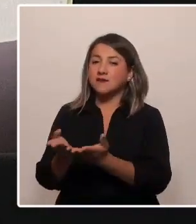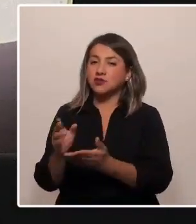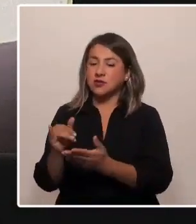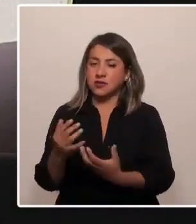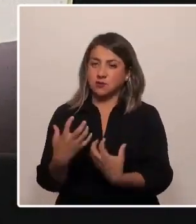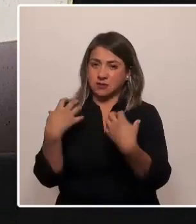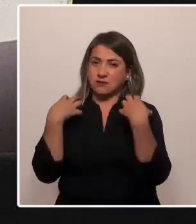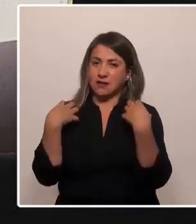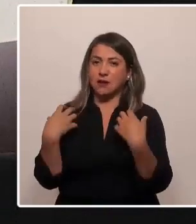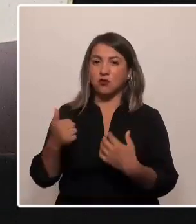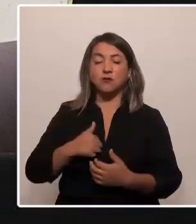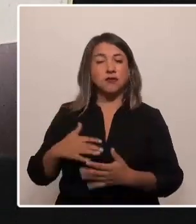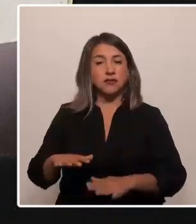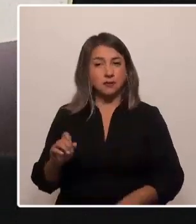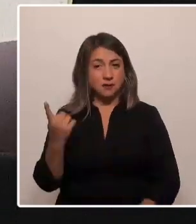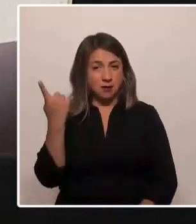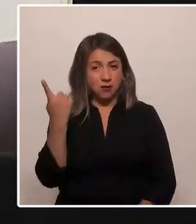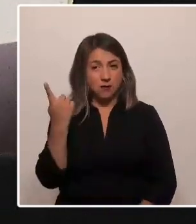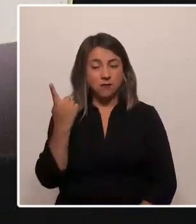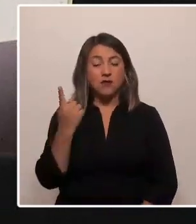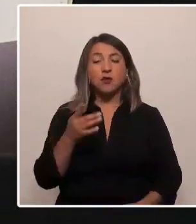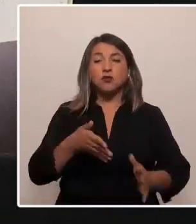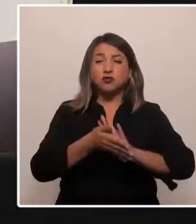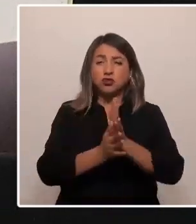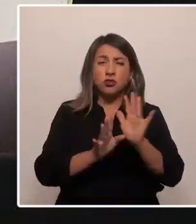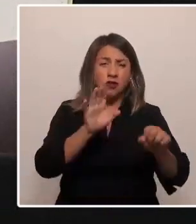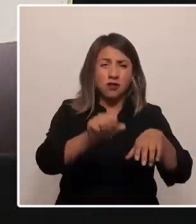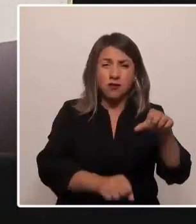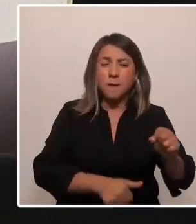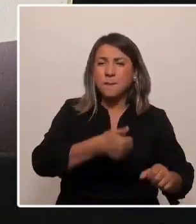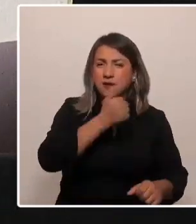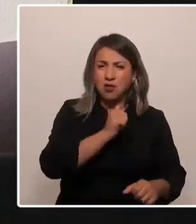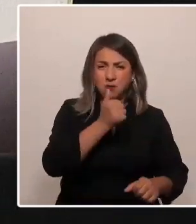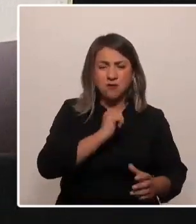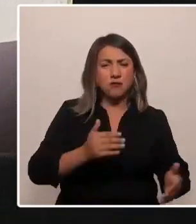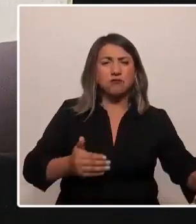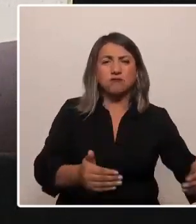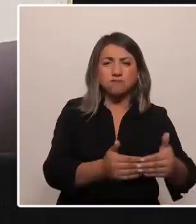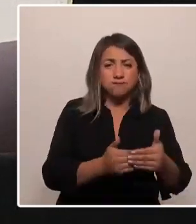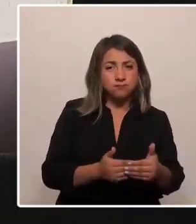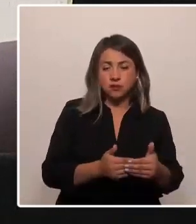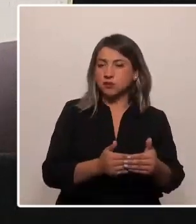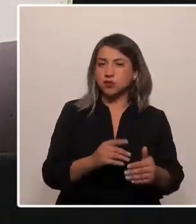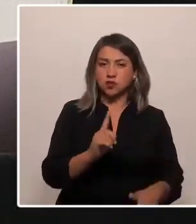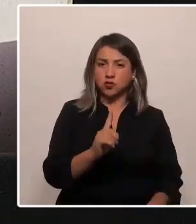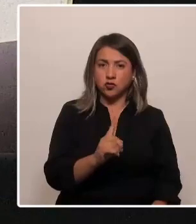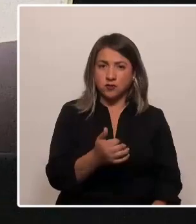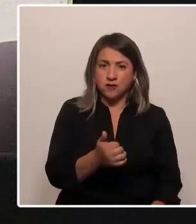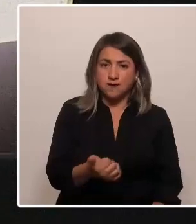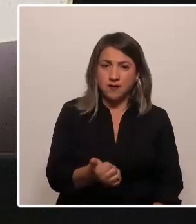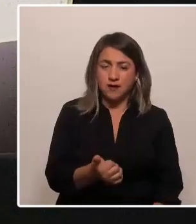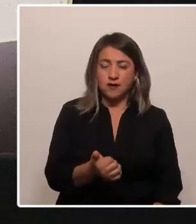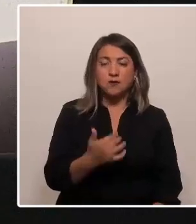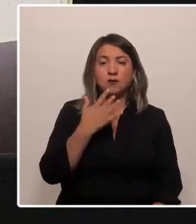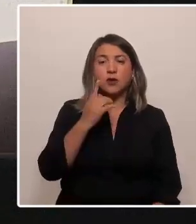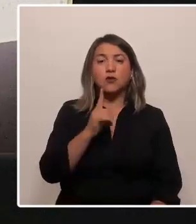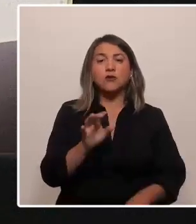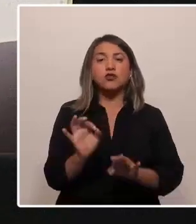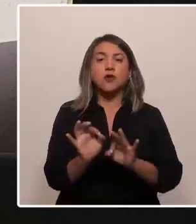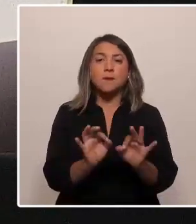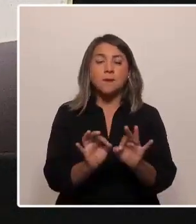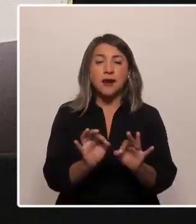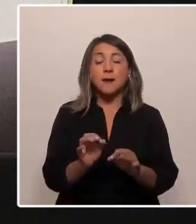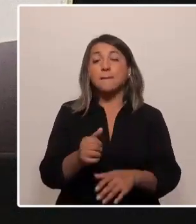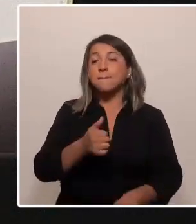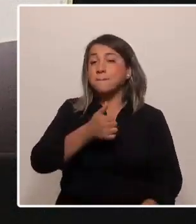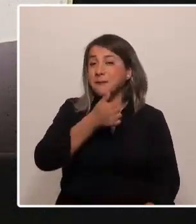responsabilidades. La privatización extrema del derecho es una alienación y desnaturalización del mismo. Los privados